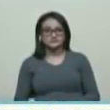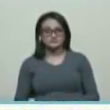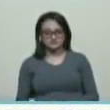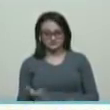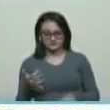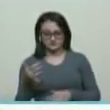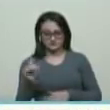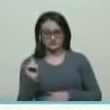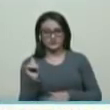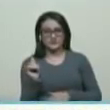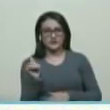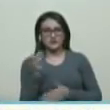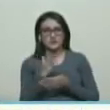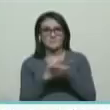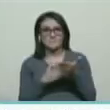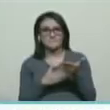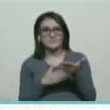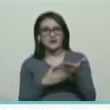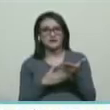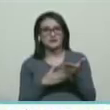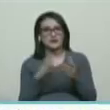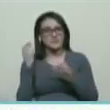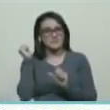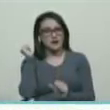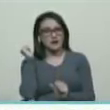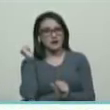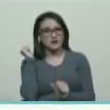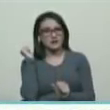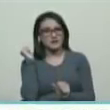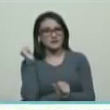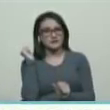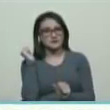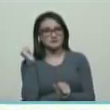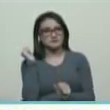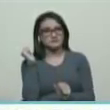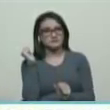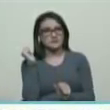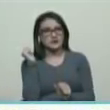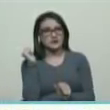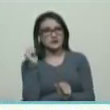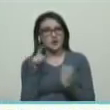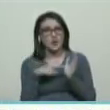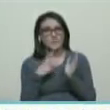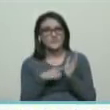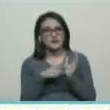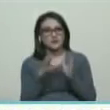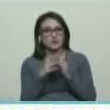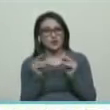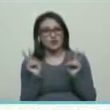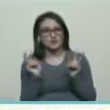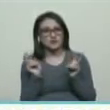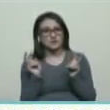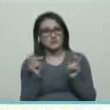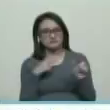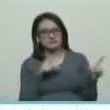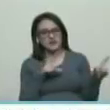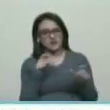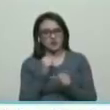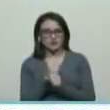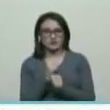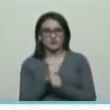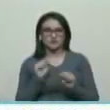presente parte de la embajada, exactamente para cubrir todos los asuntos, y estamos listos para el